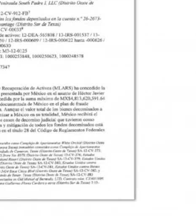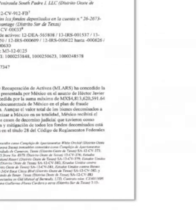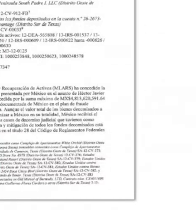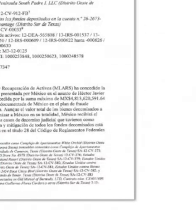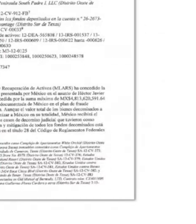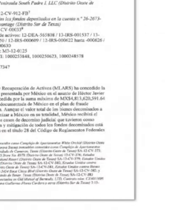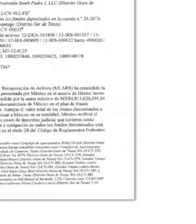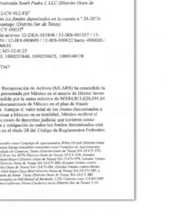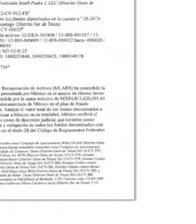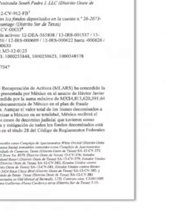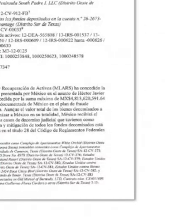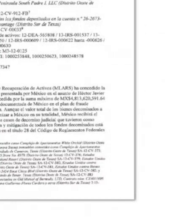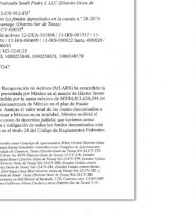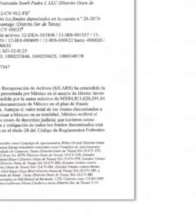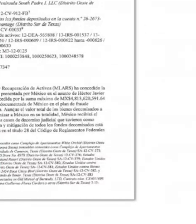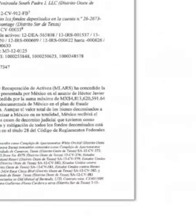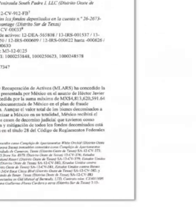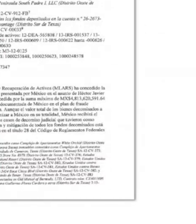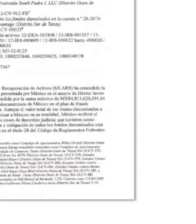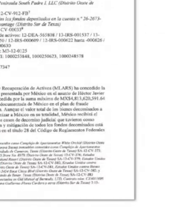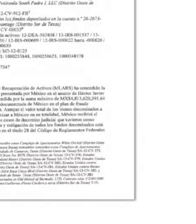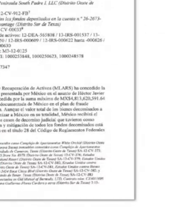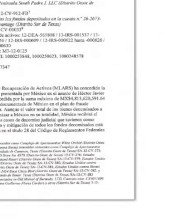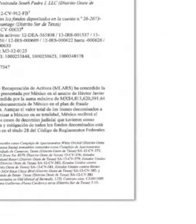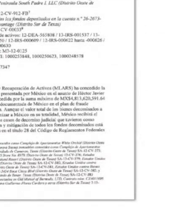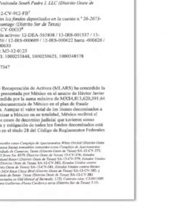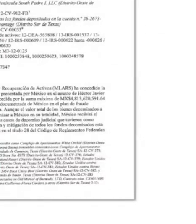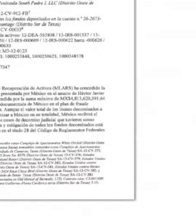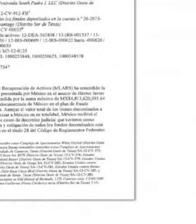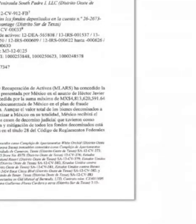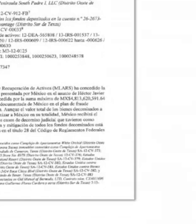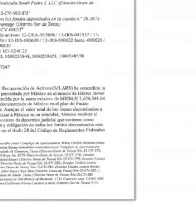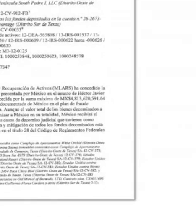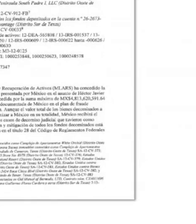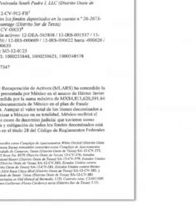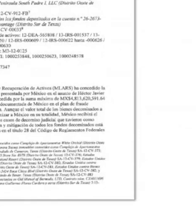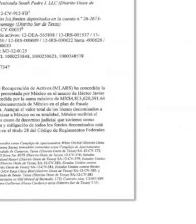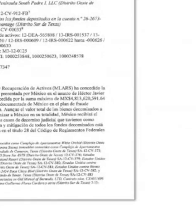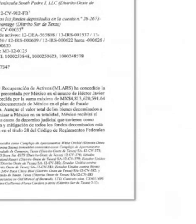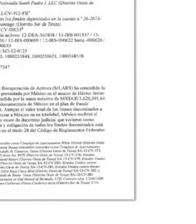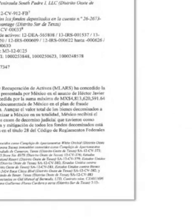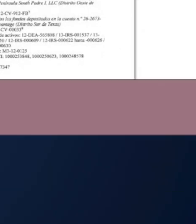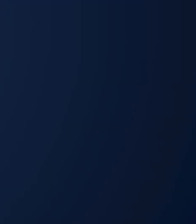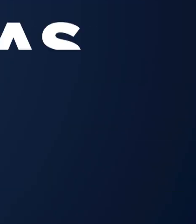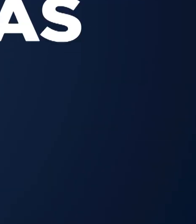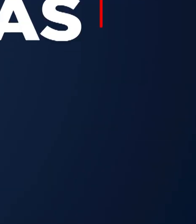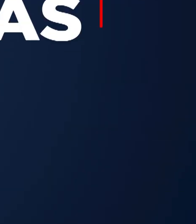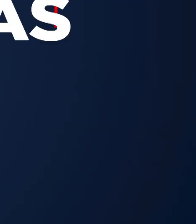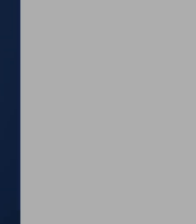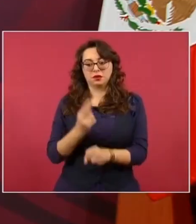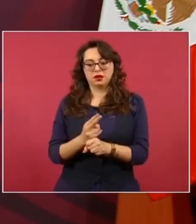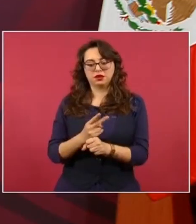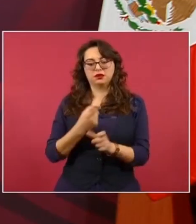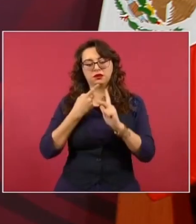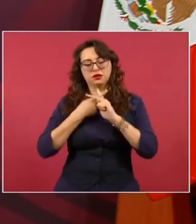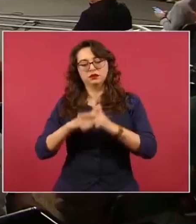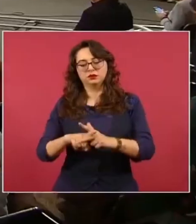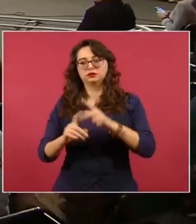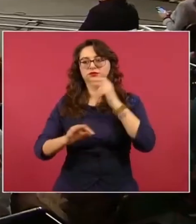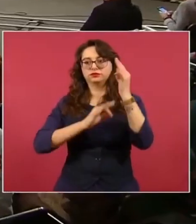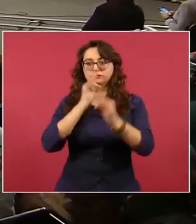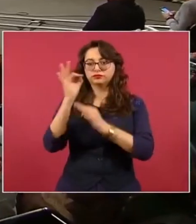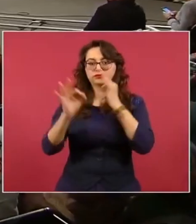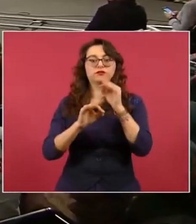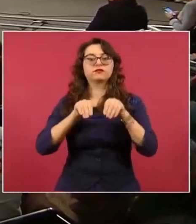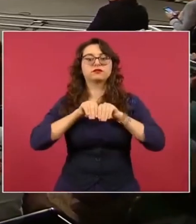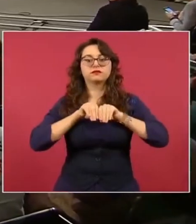que se llama, allá está, Héctor Javier Villarreal Hernández. El mandatario nacional informó